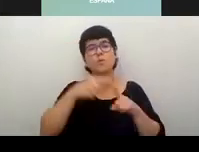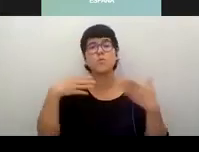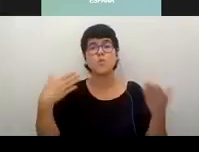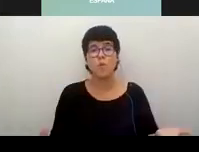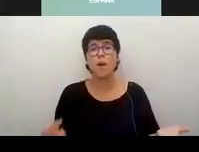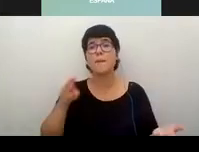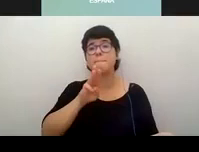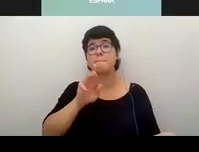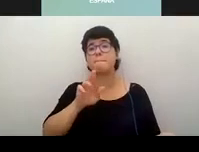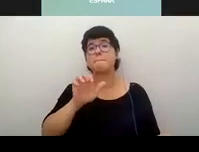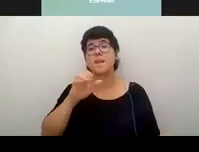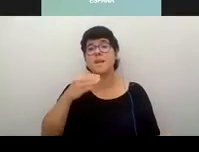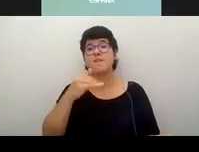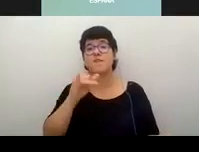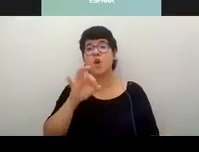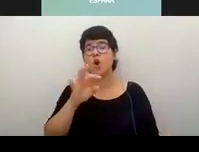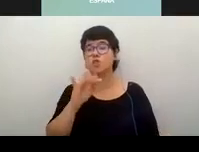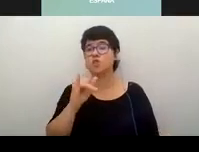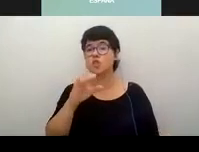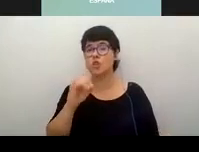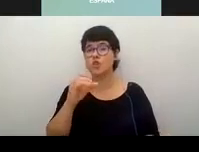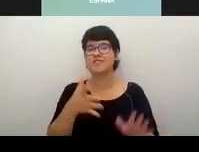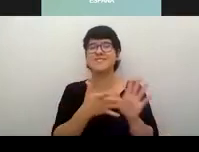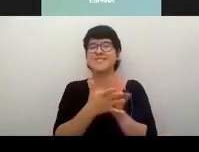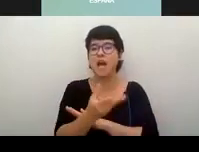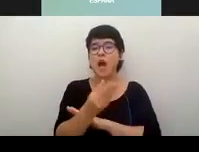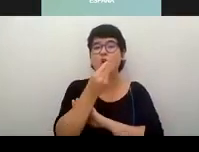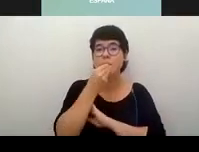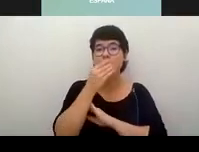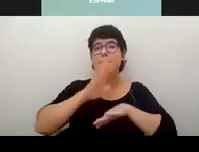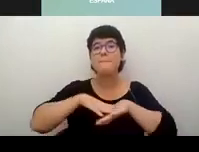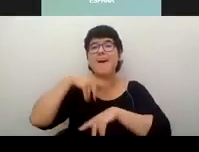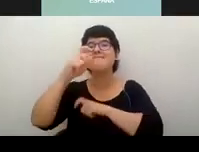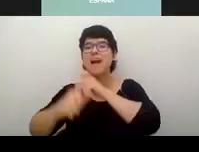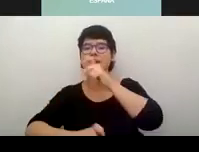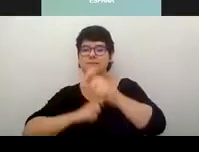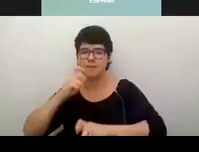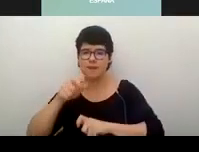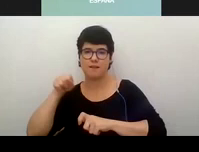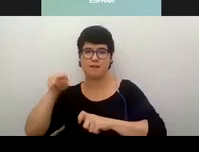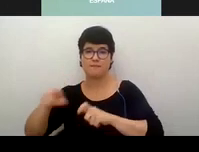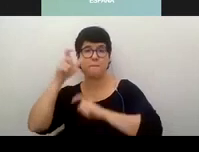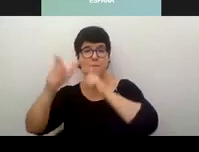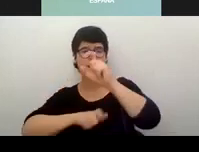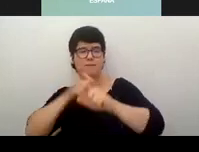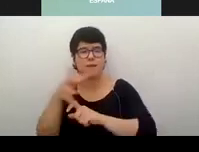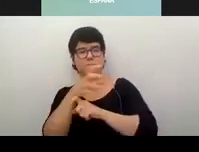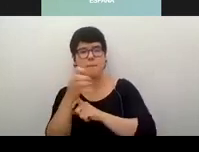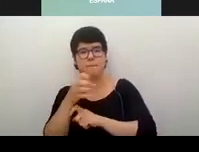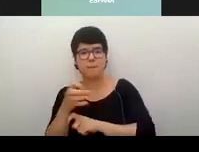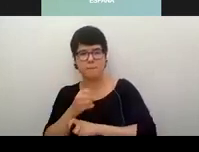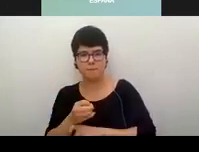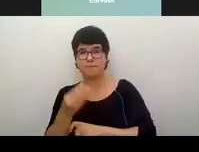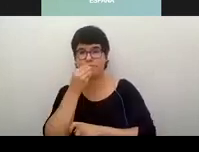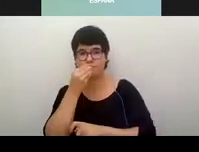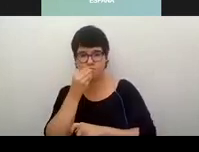decir, como alimento para esas bacterias que pretendemos que florezcan en nuestro colon.